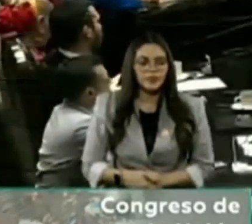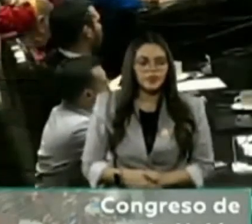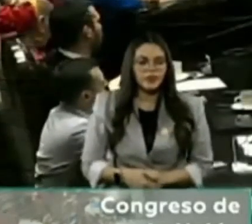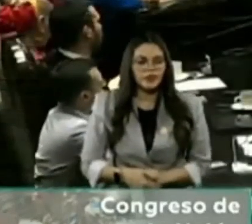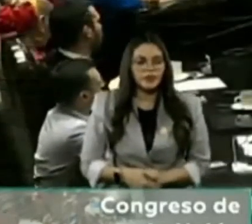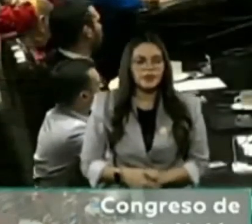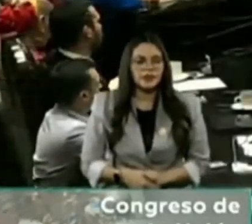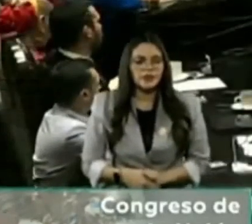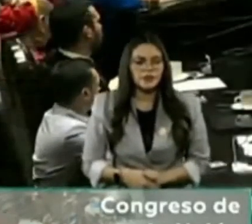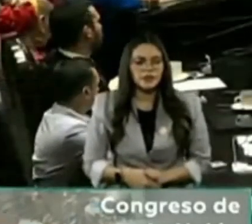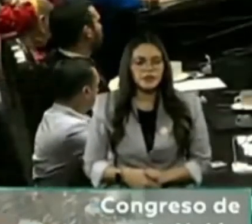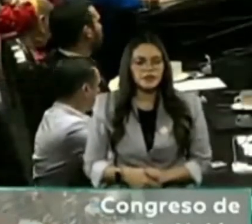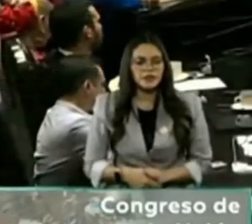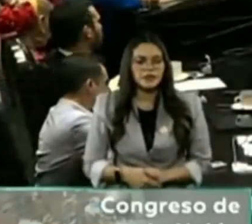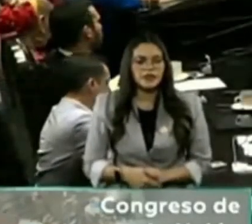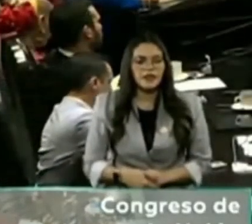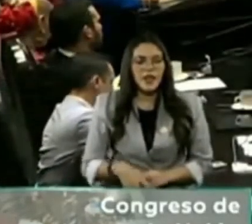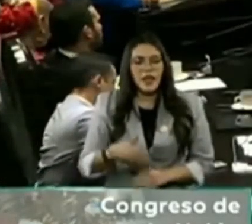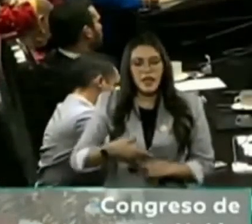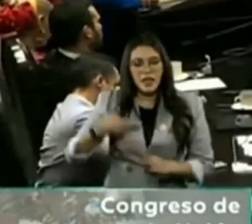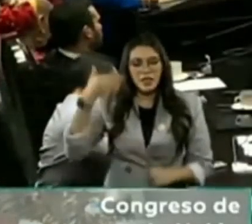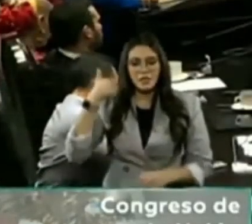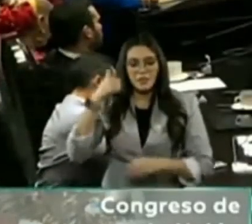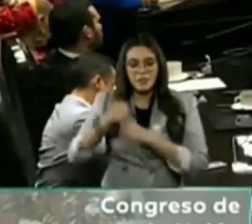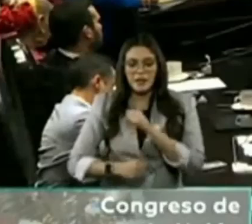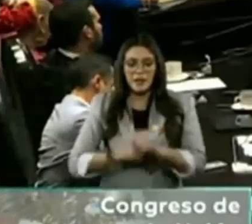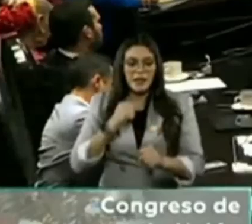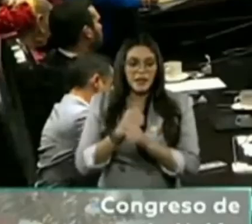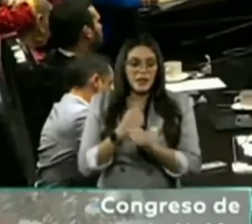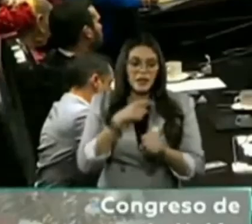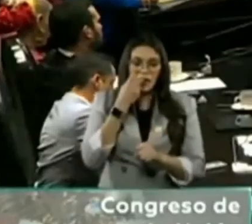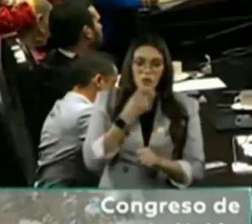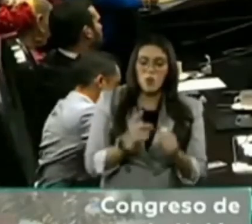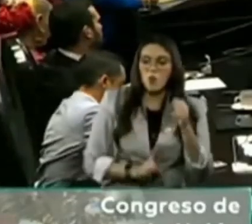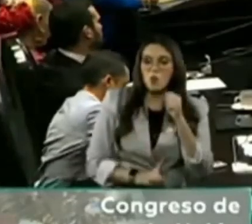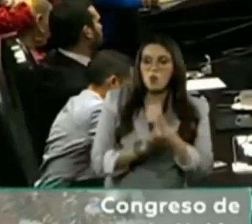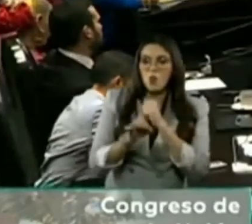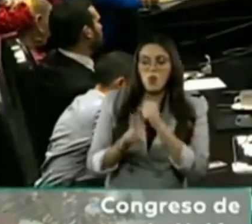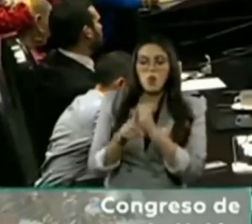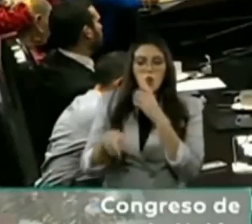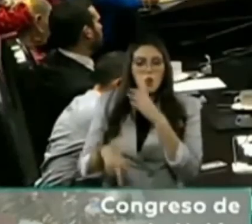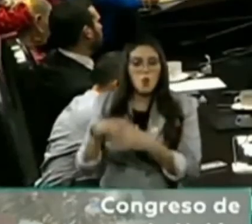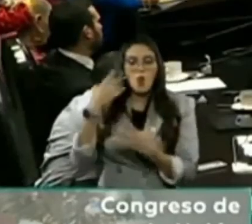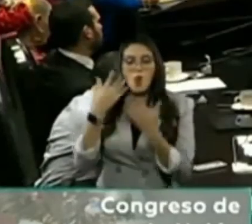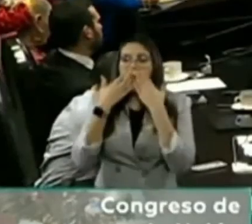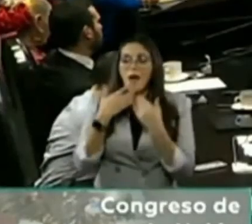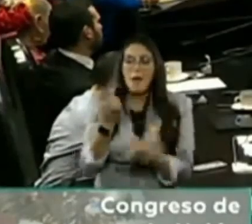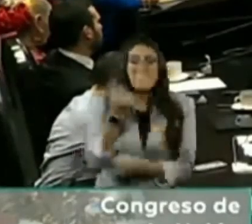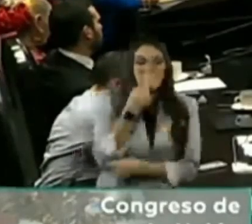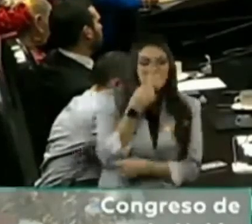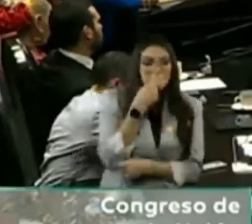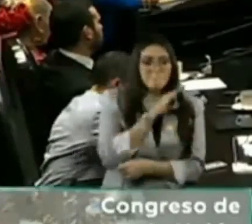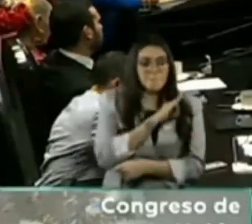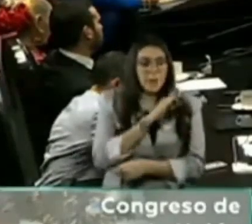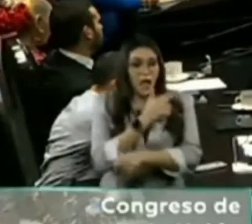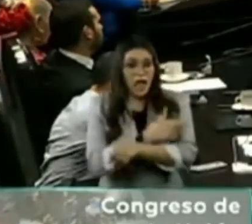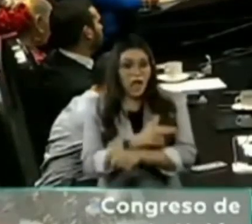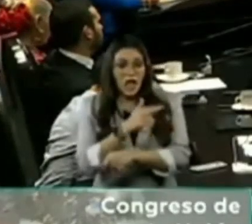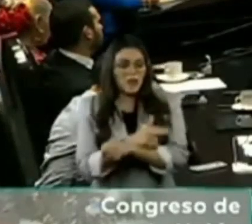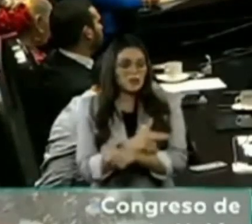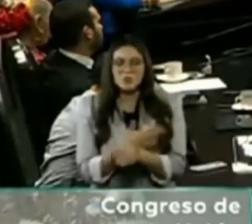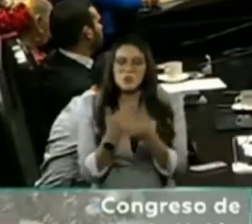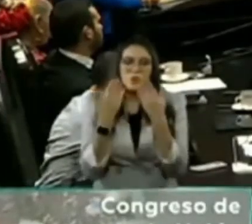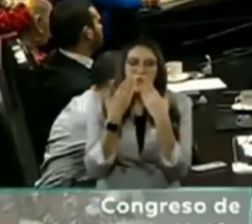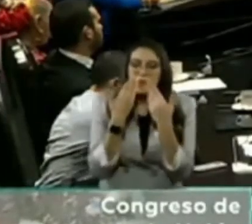años no ha podido resolverse el grave desabasto de medicamentos. Y por